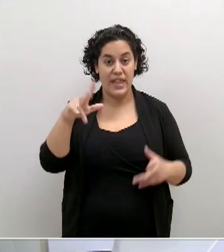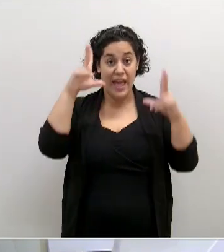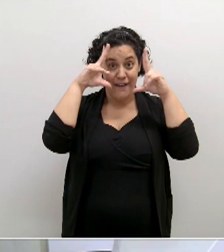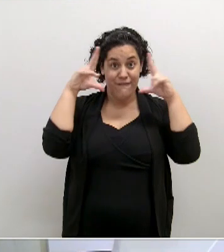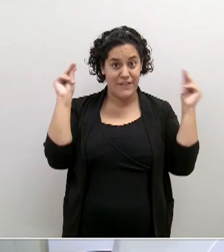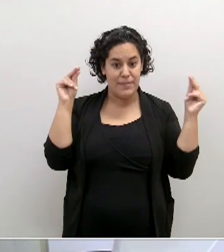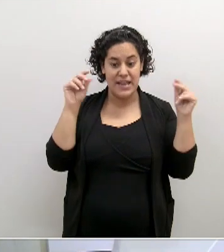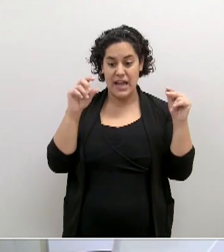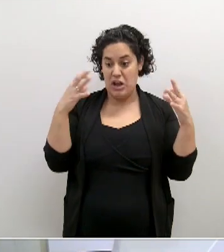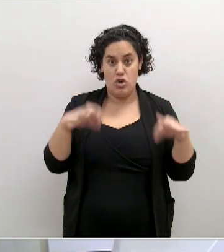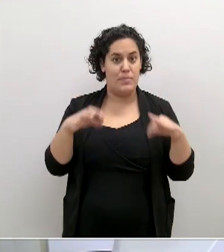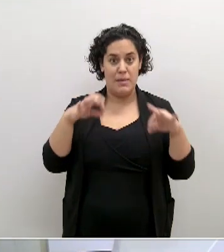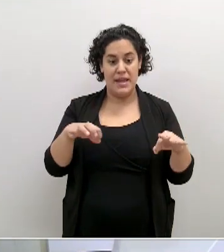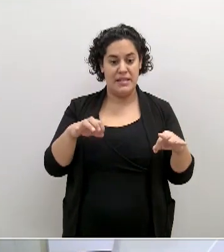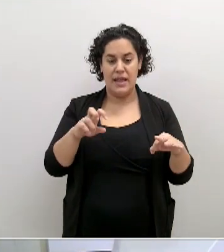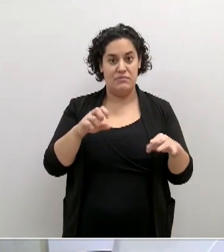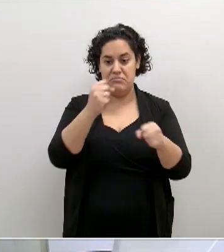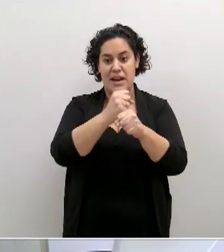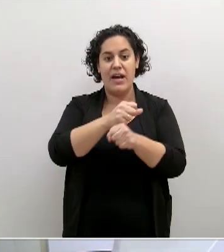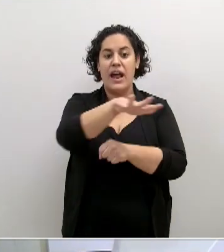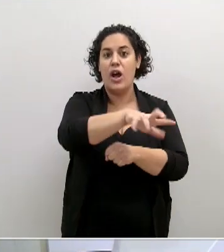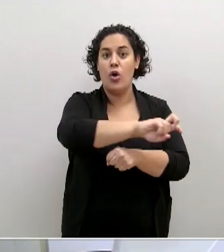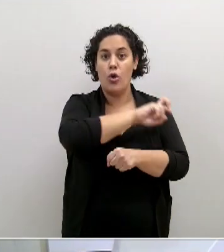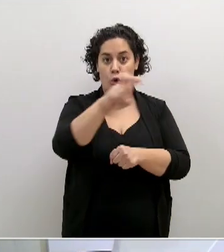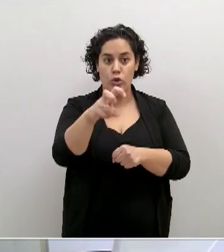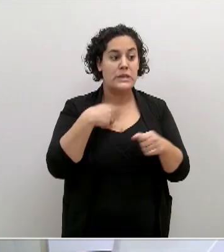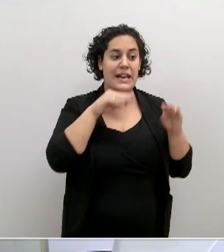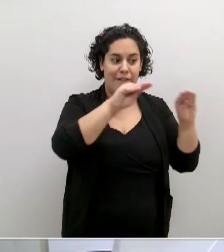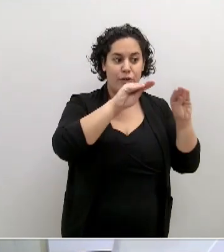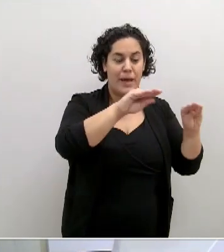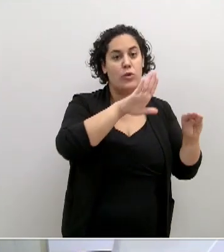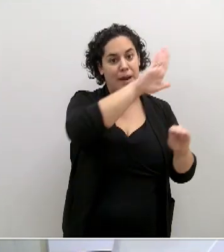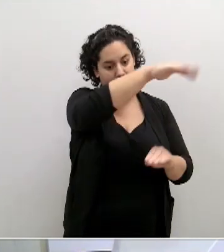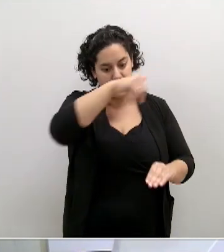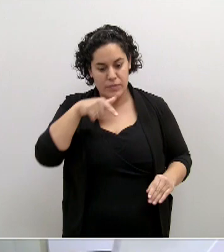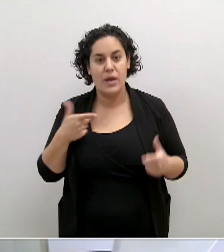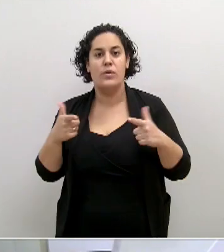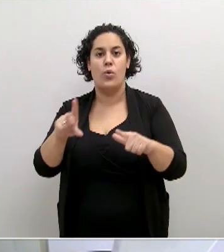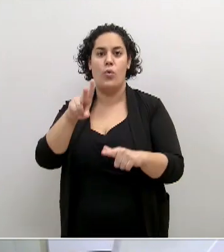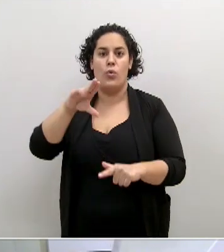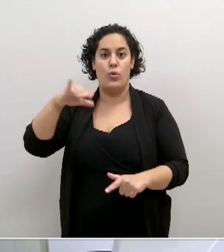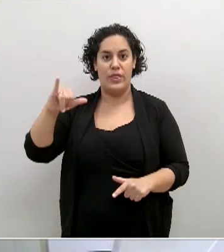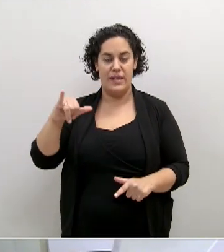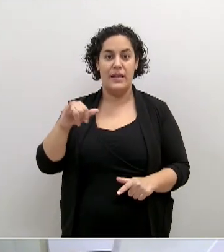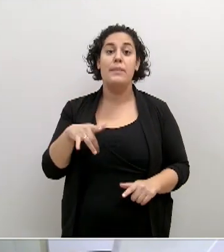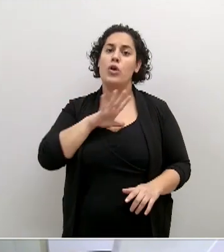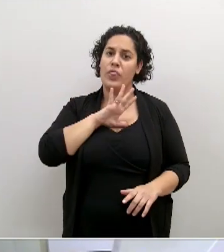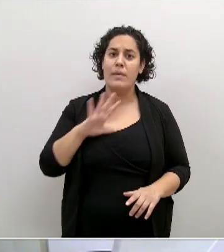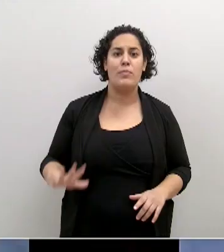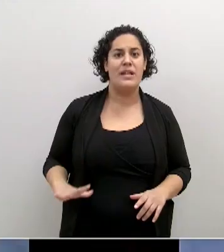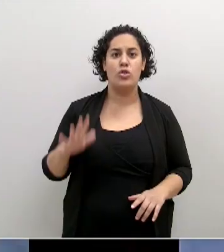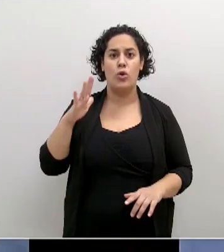ha formado, pero evidentemente tiene un límite y por eso lo que pedimos es tomar estas medidas para no llegar a ese límite, que de momento no hemos llegado,